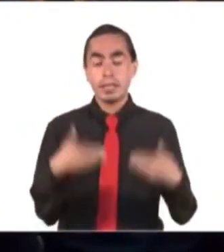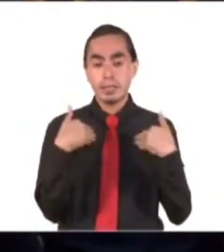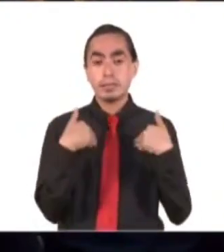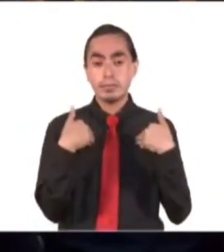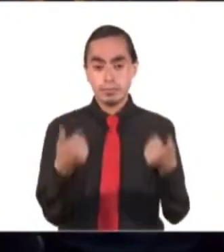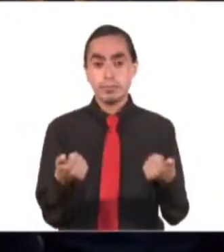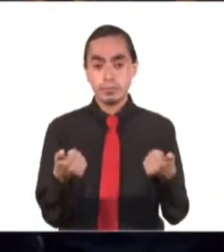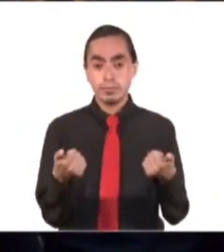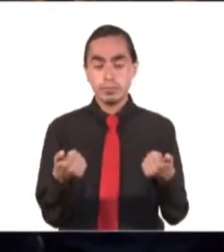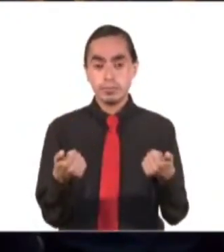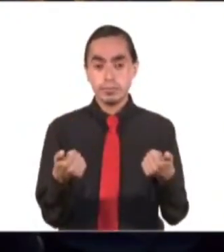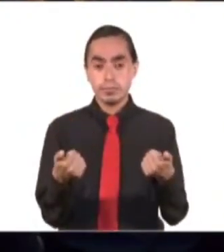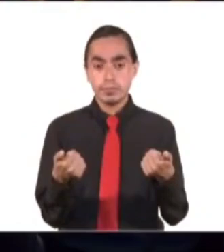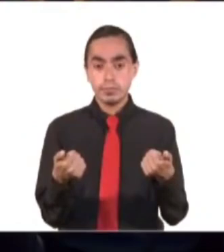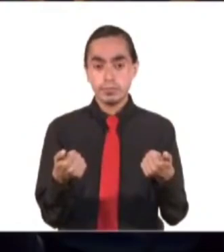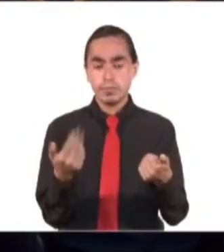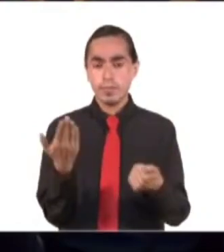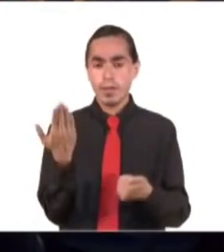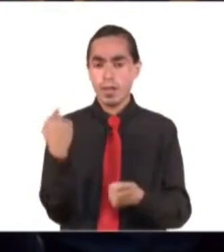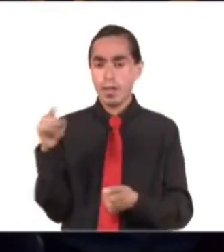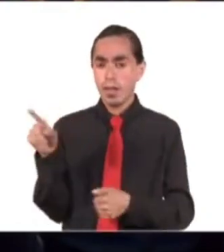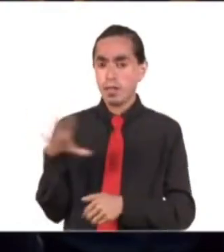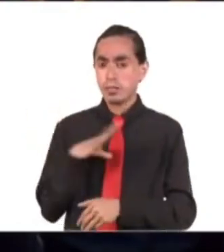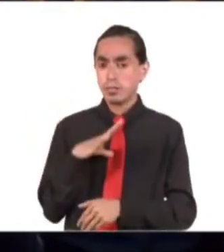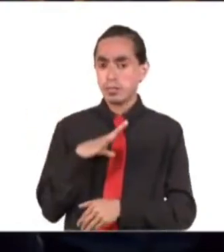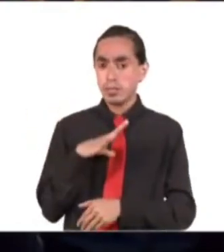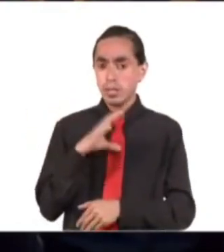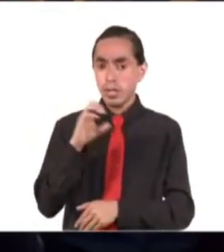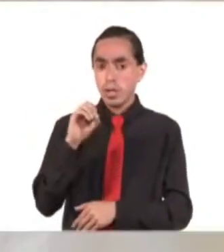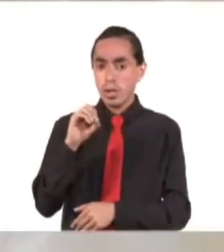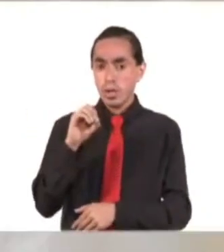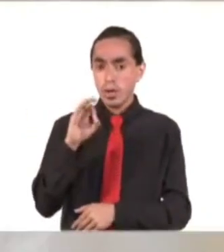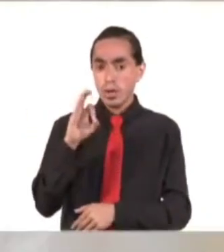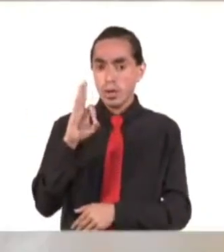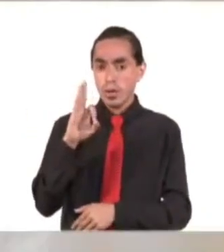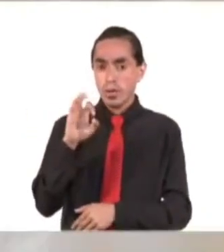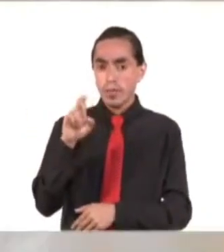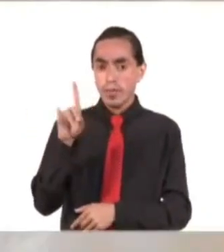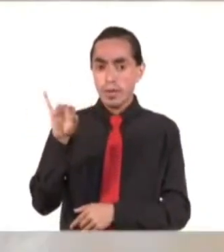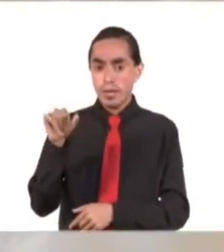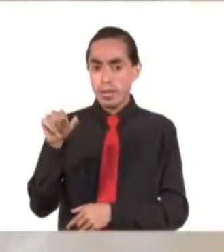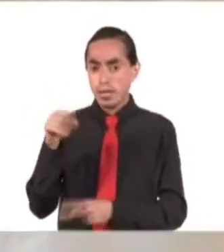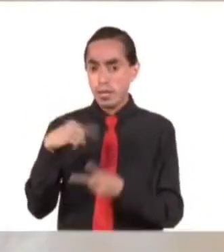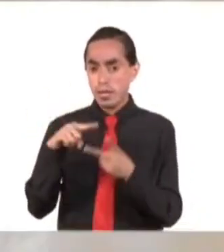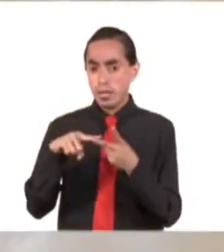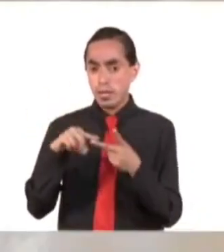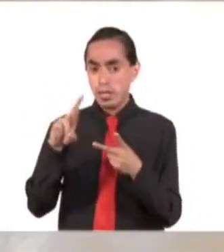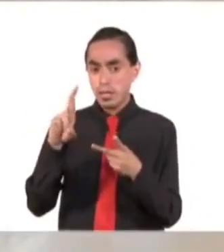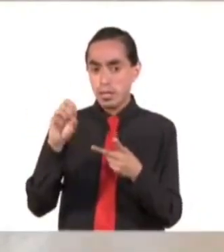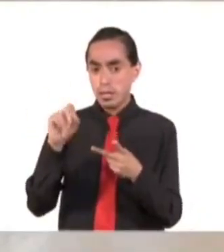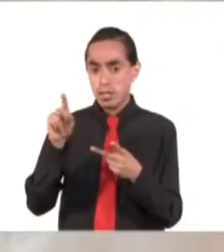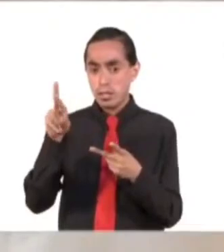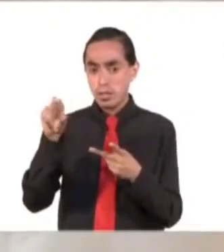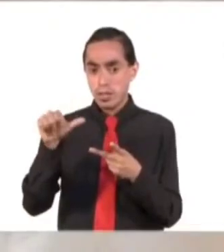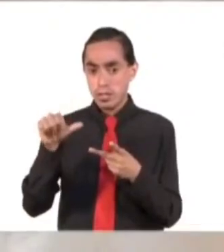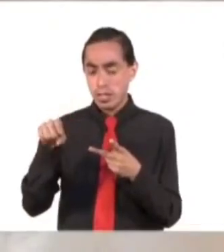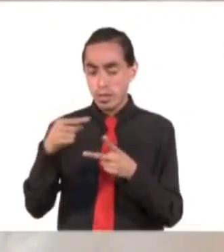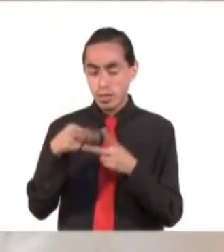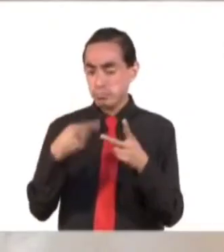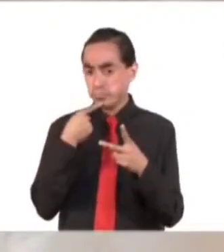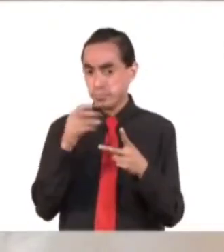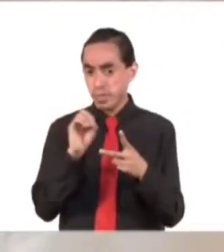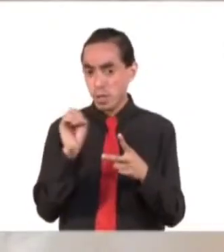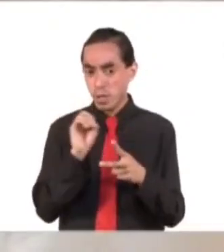Entiendo, no lo mencionó Ofelia ni Rosaura, pero entiendo que se han